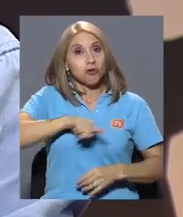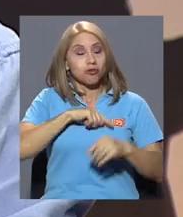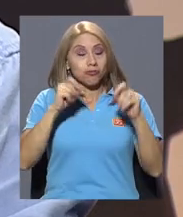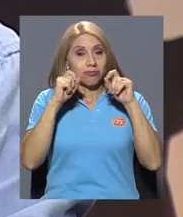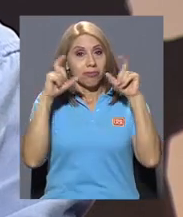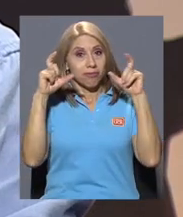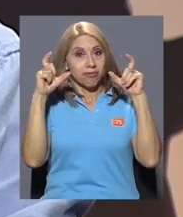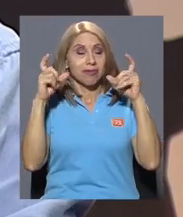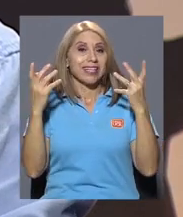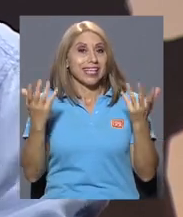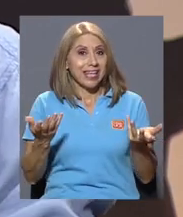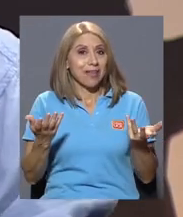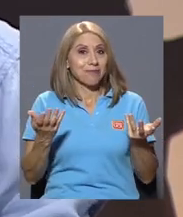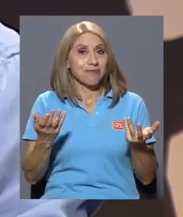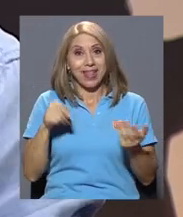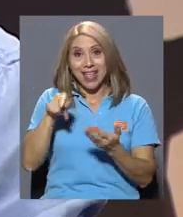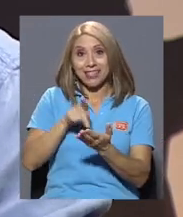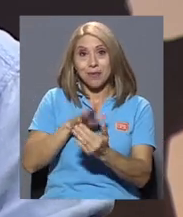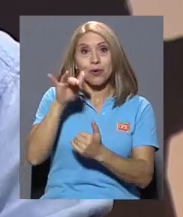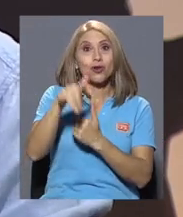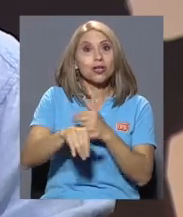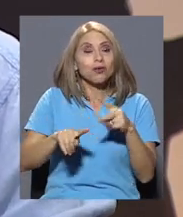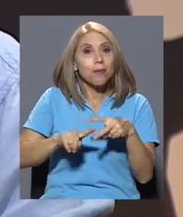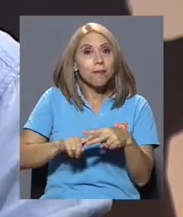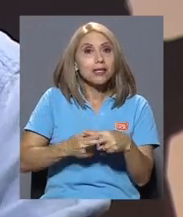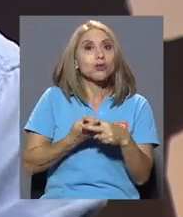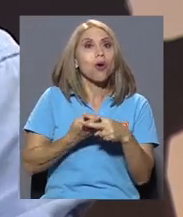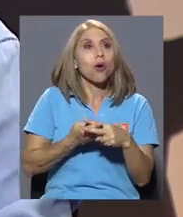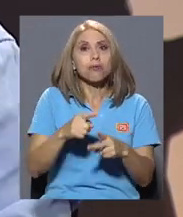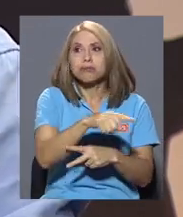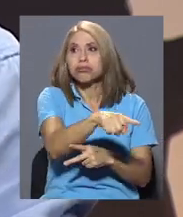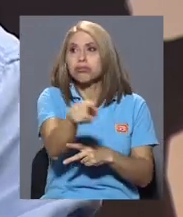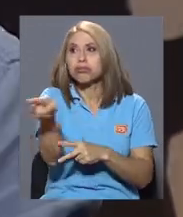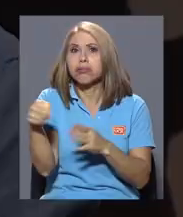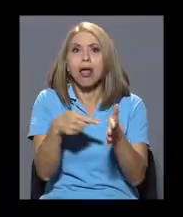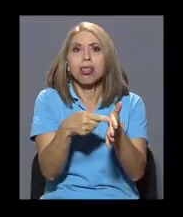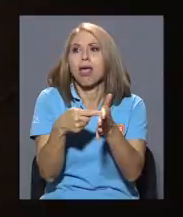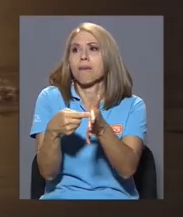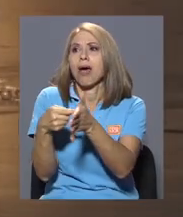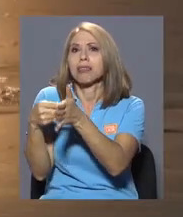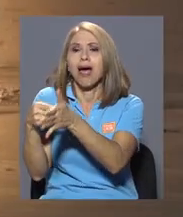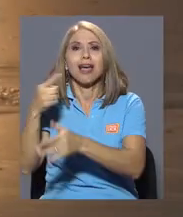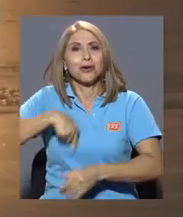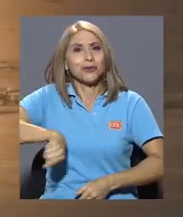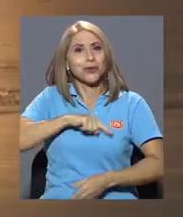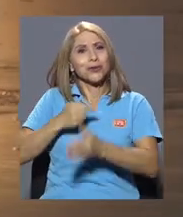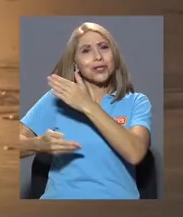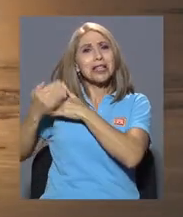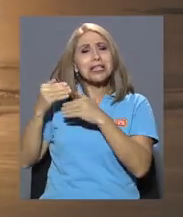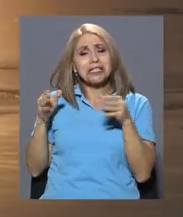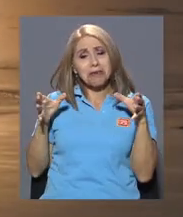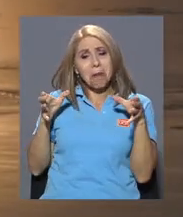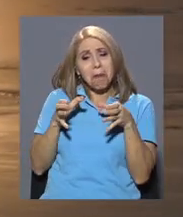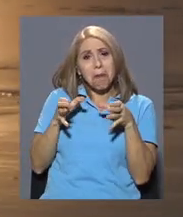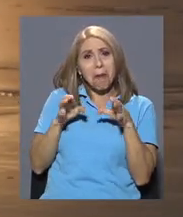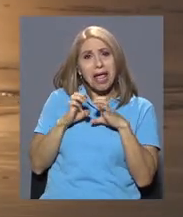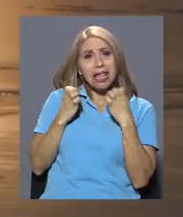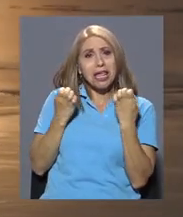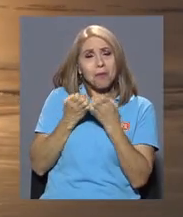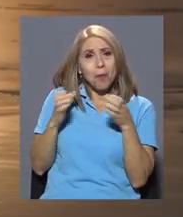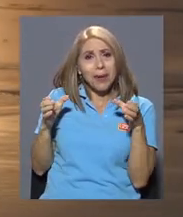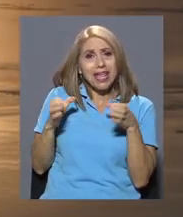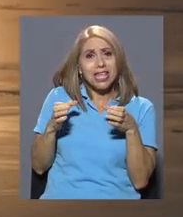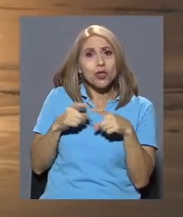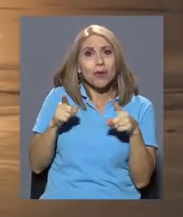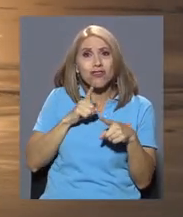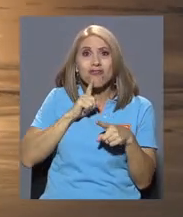es que el proyecto empezó a generar mucha demanda que éramos muy poquitos y era un equipo muy pequeñito para la cantidad de